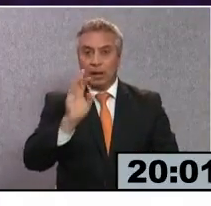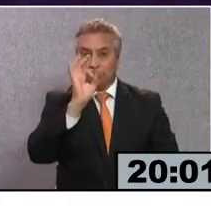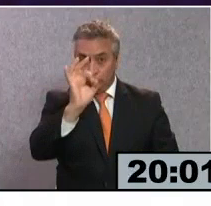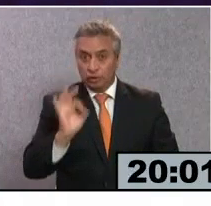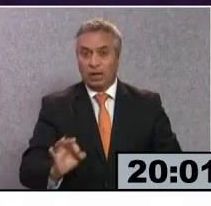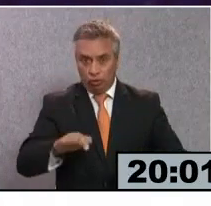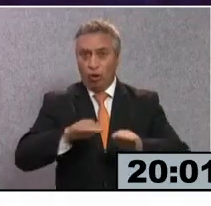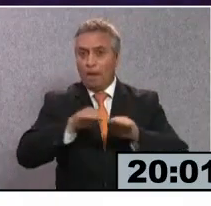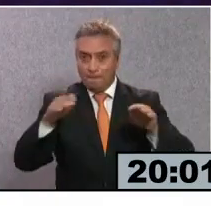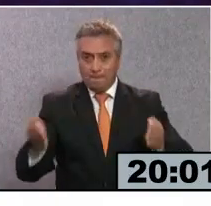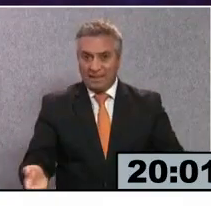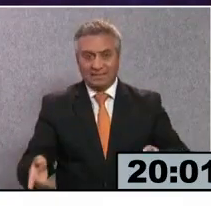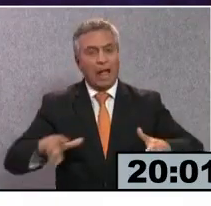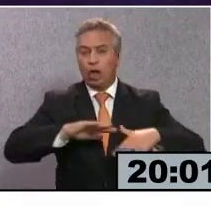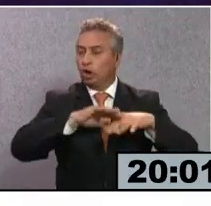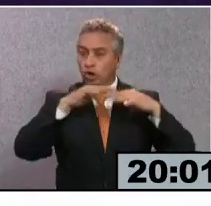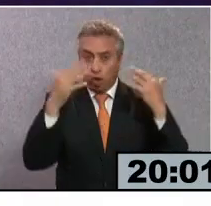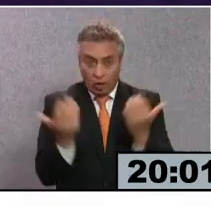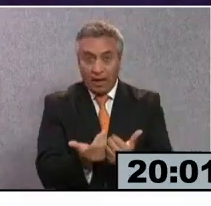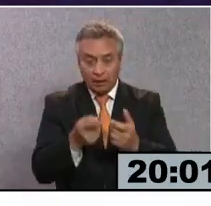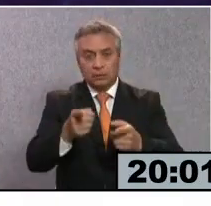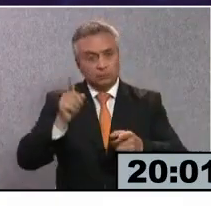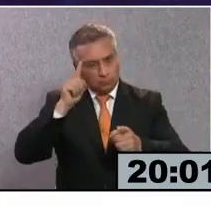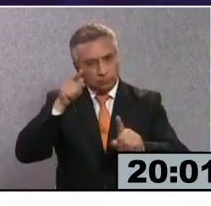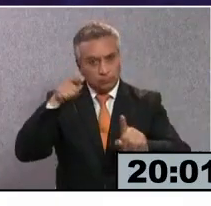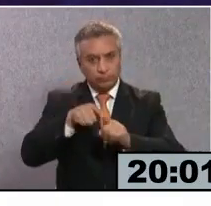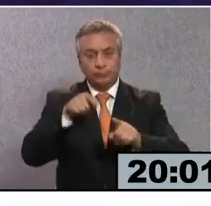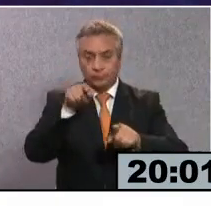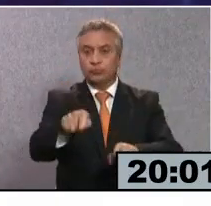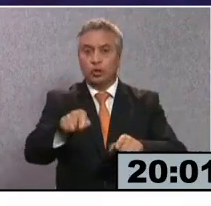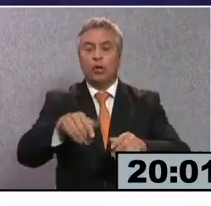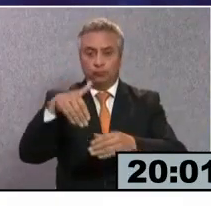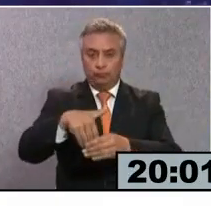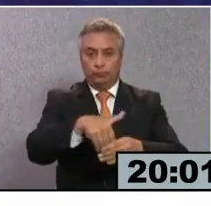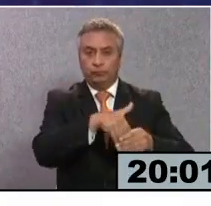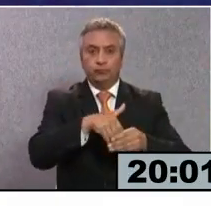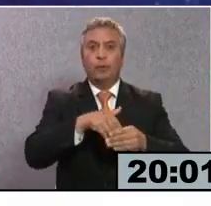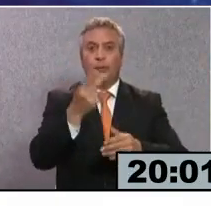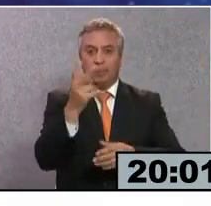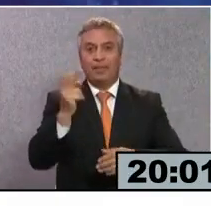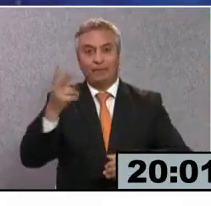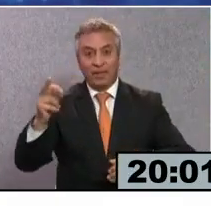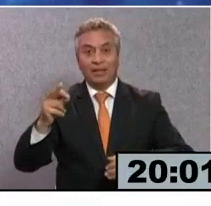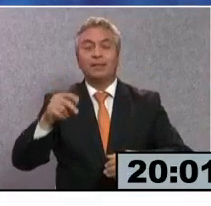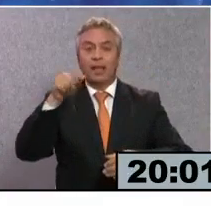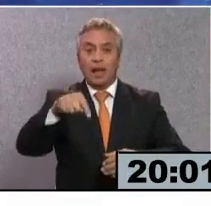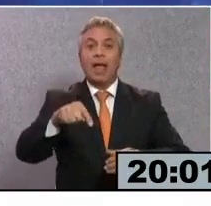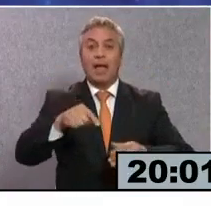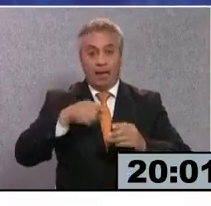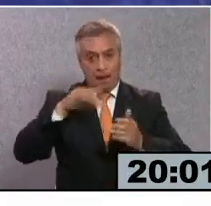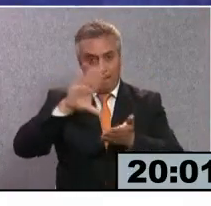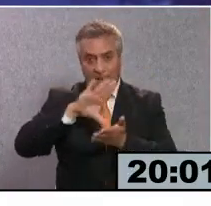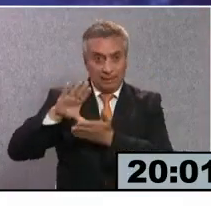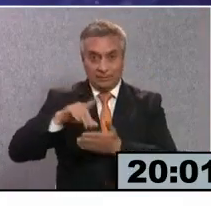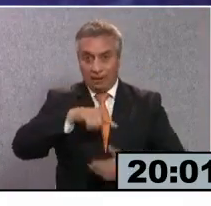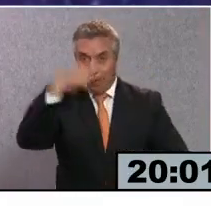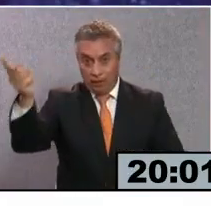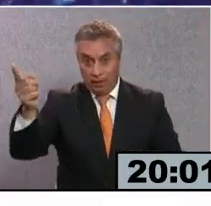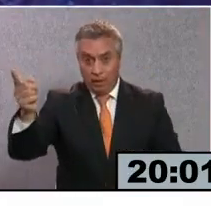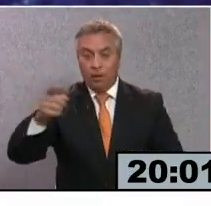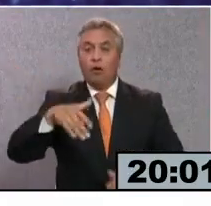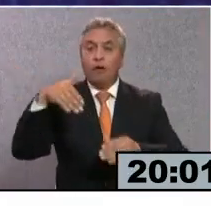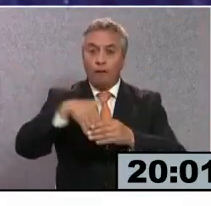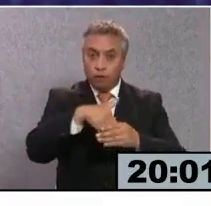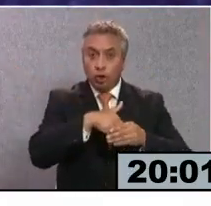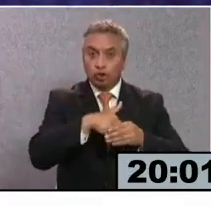33.3% de las mesas totales dispuestas para el plebiscito nacional 2020 en el extranjero, los votos recibidos son